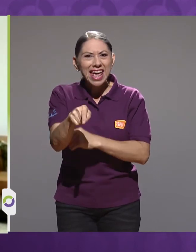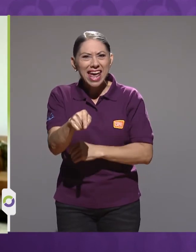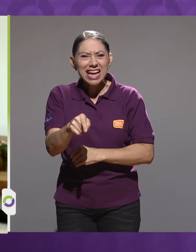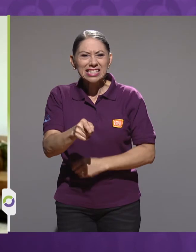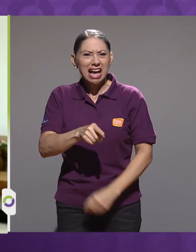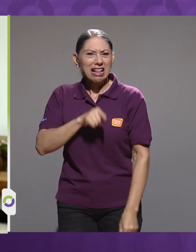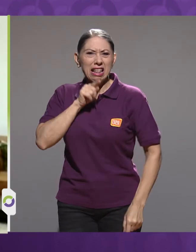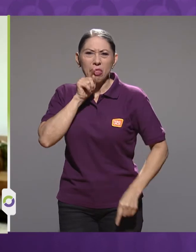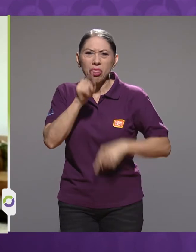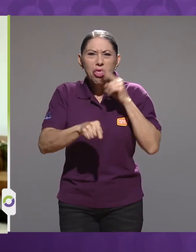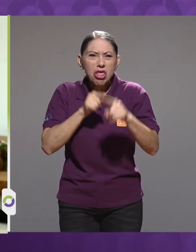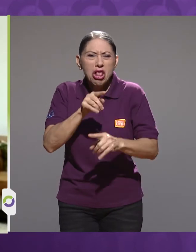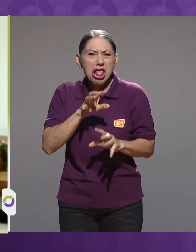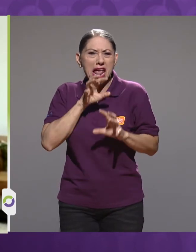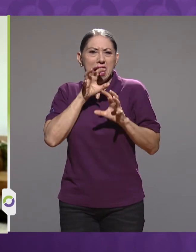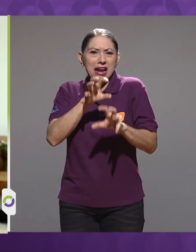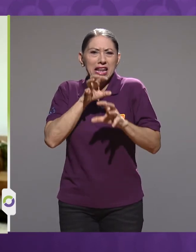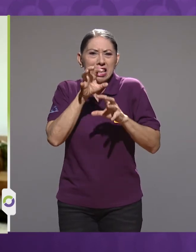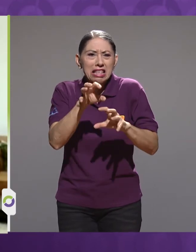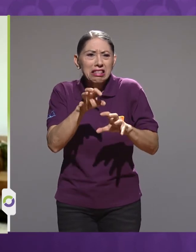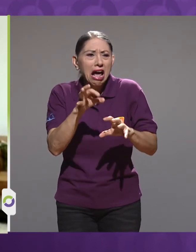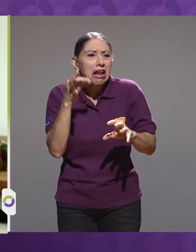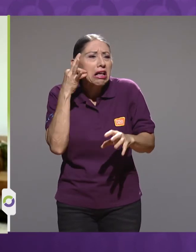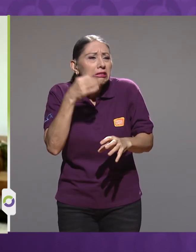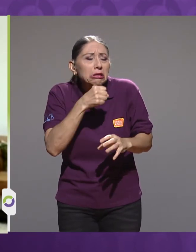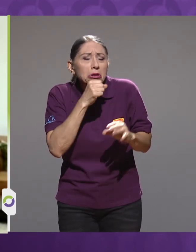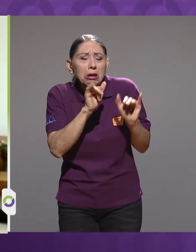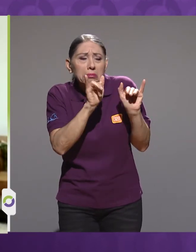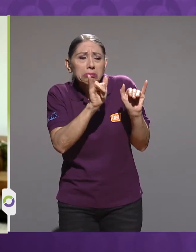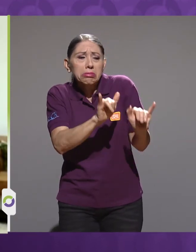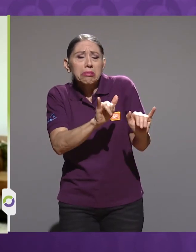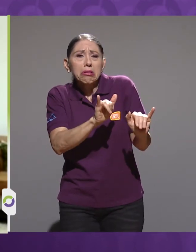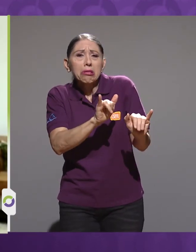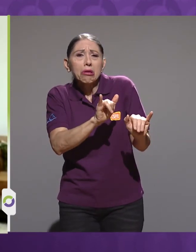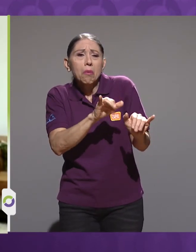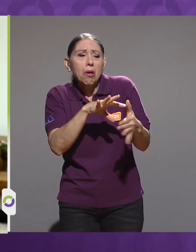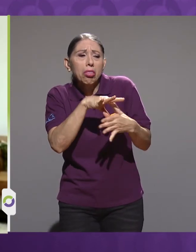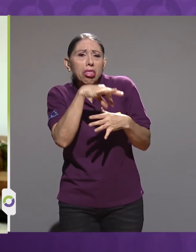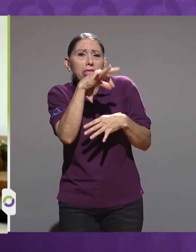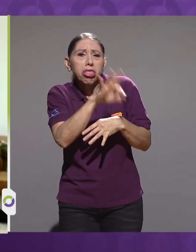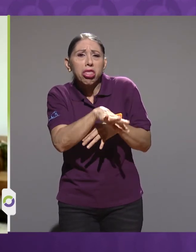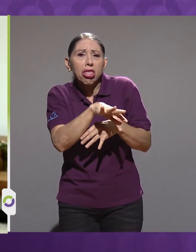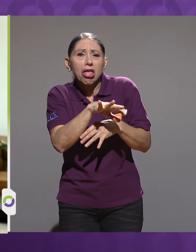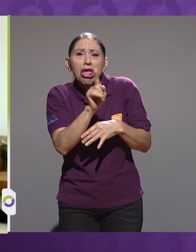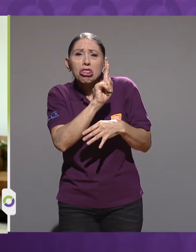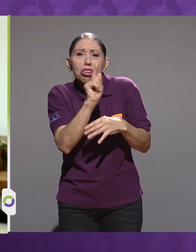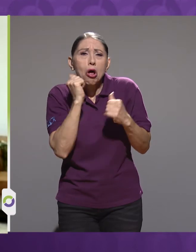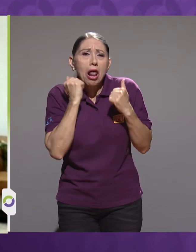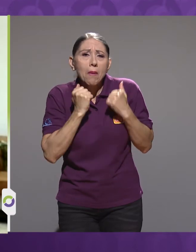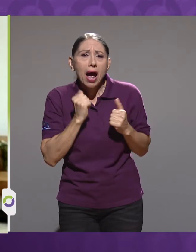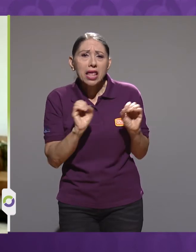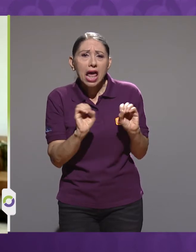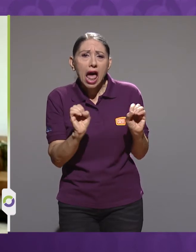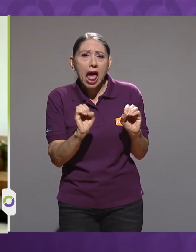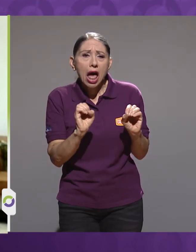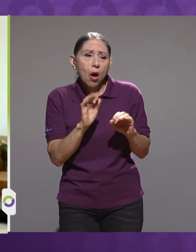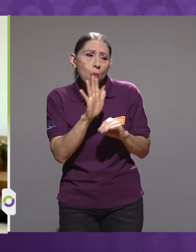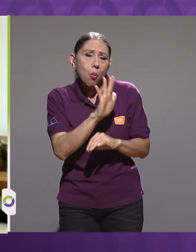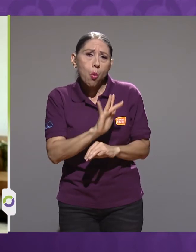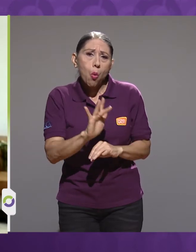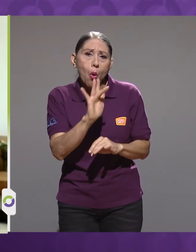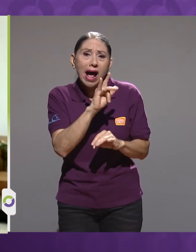ella, le grita, la tiene ahí arrinconada, no la baña. La pobre ahí